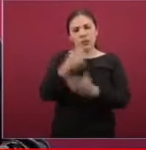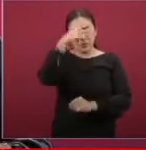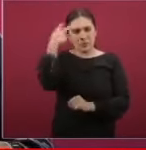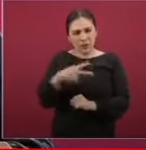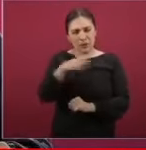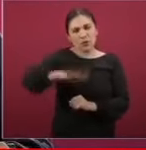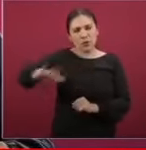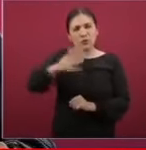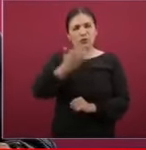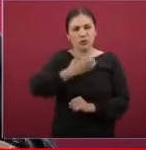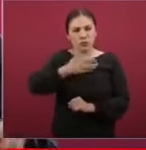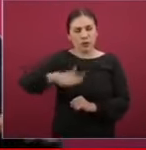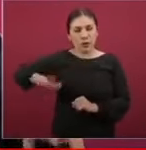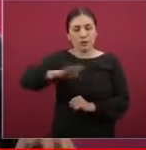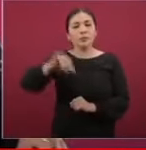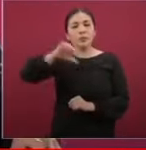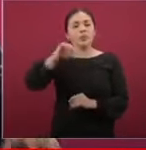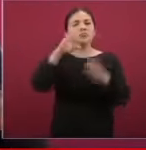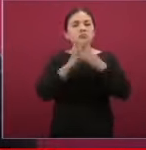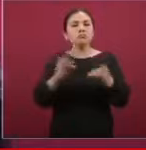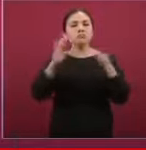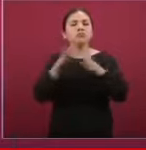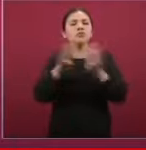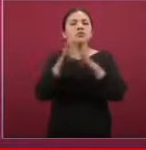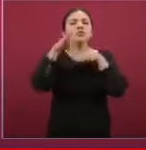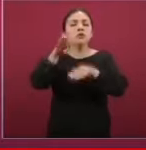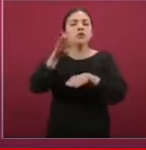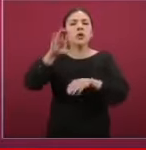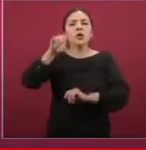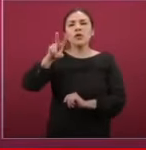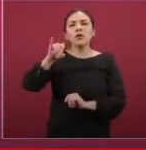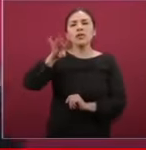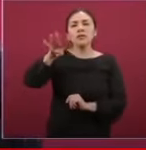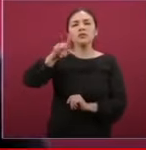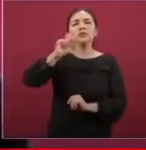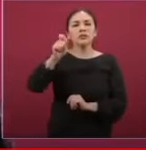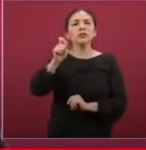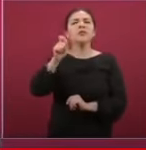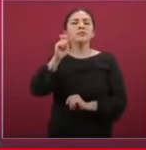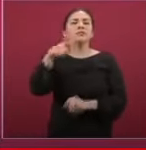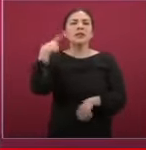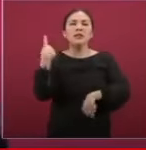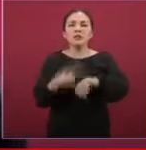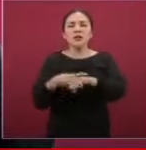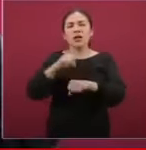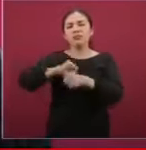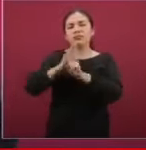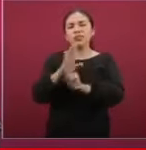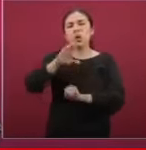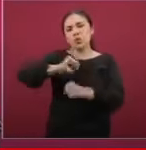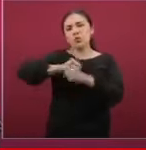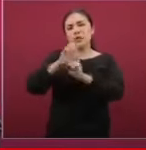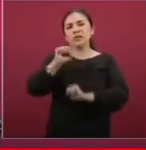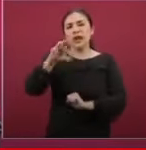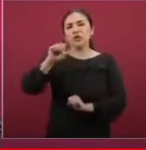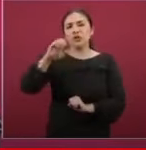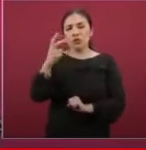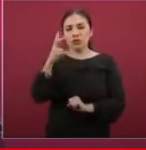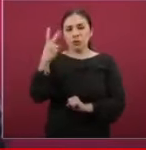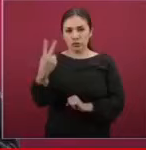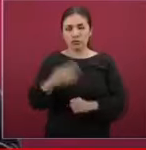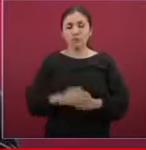vamos a iniciar la conferencia de prensa diaria sobre COVID-19, la pandemia causada por el coronavirus